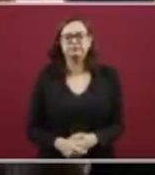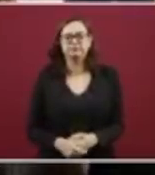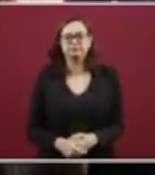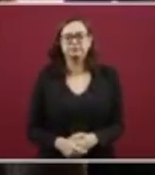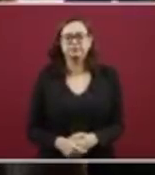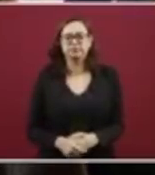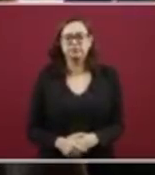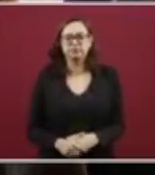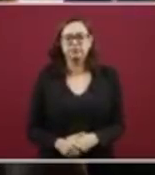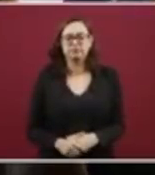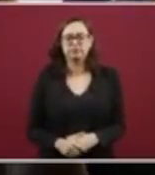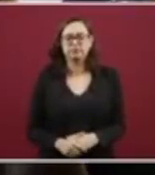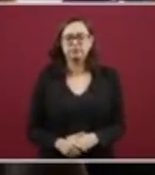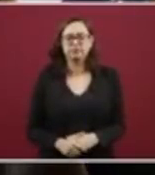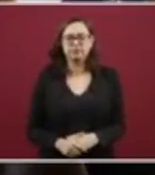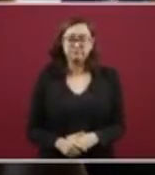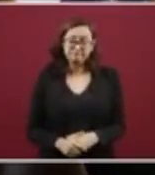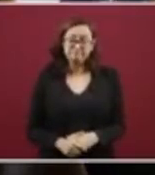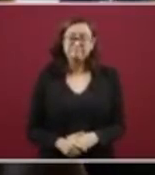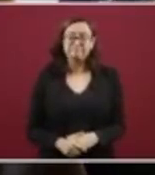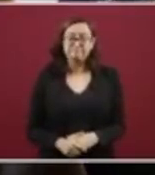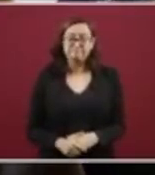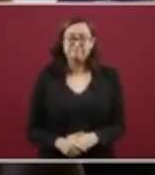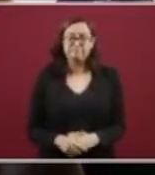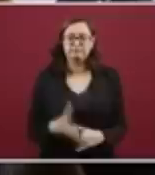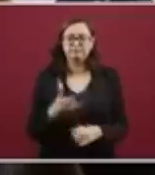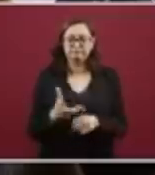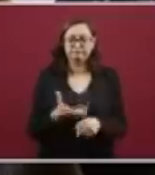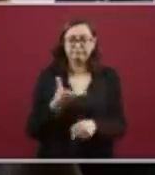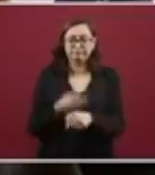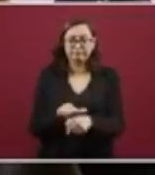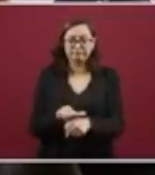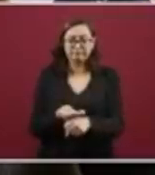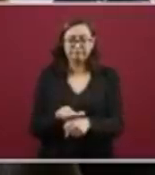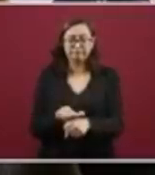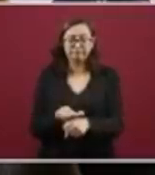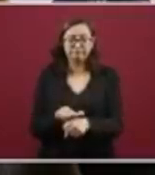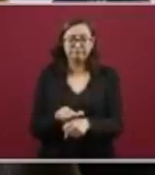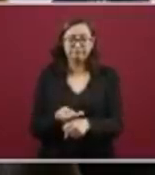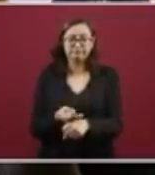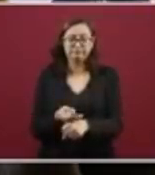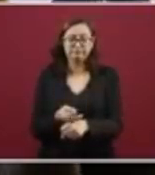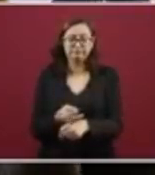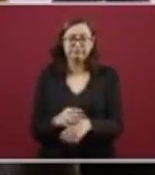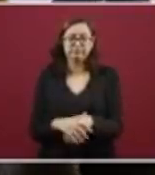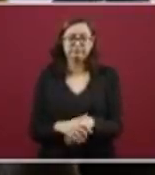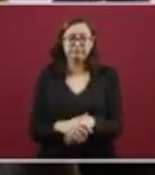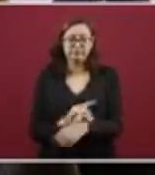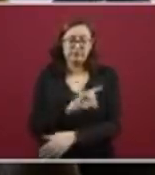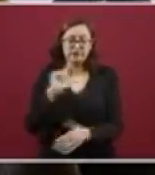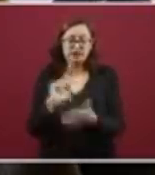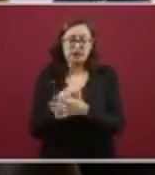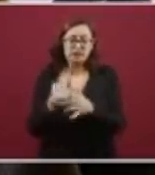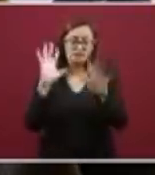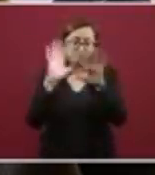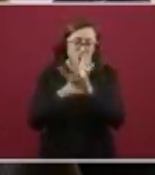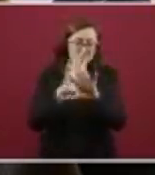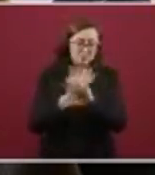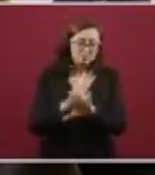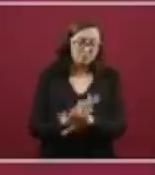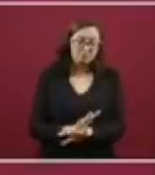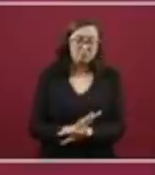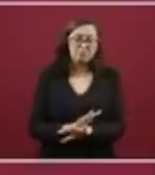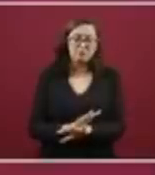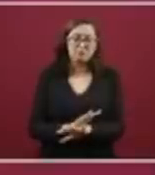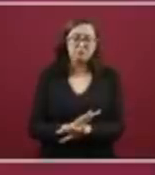Bueno, añado de que la esencia de la reforma,